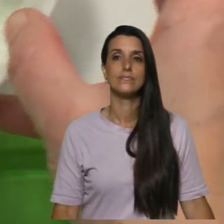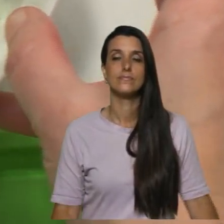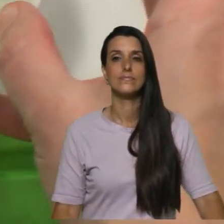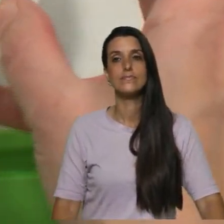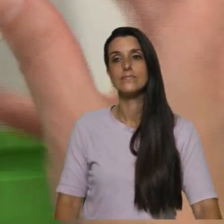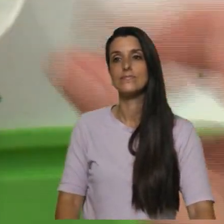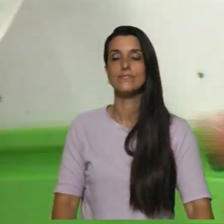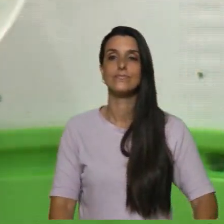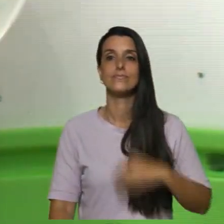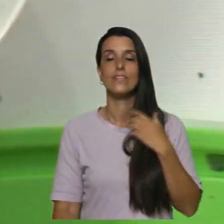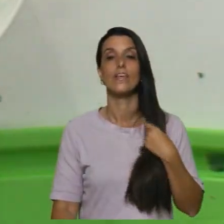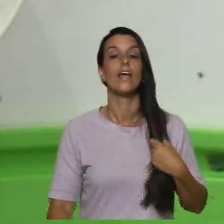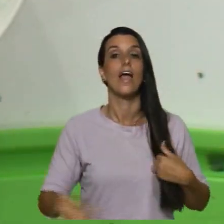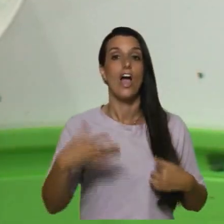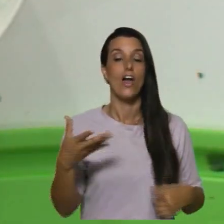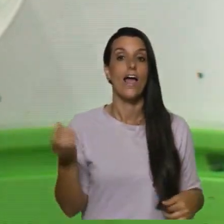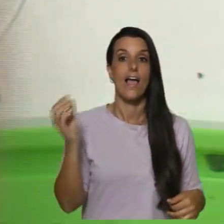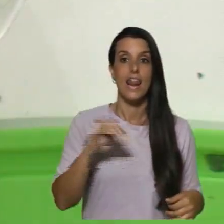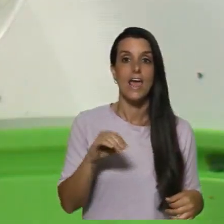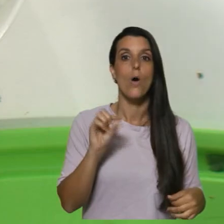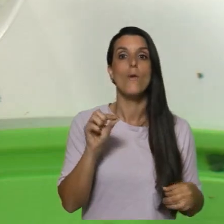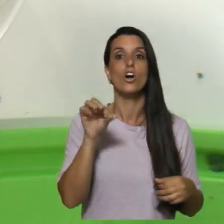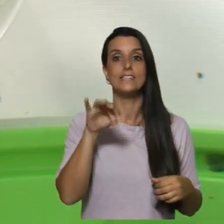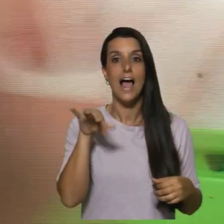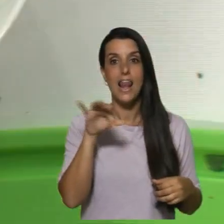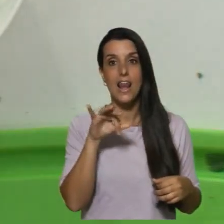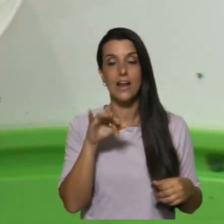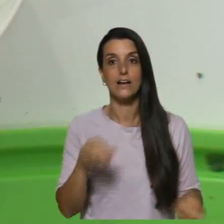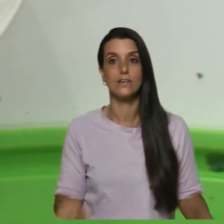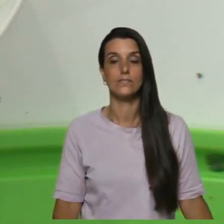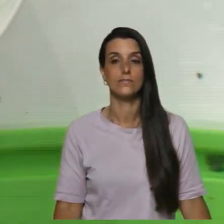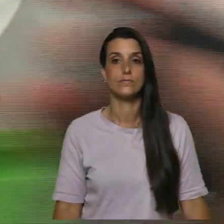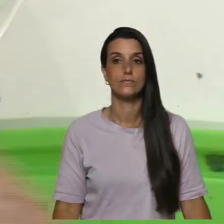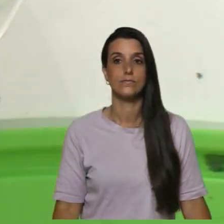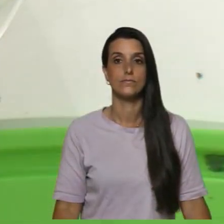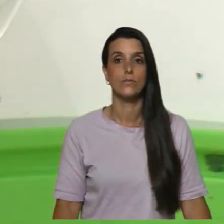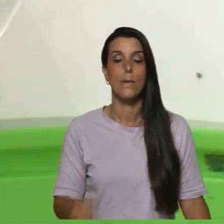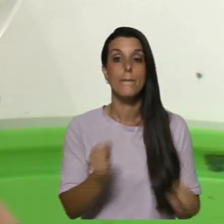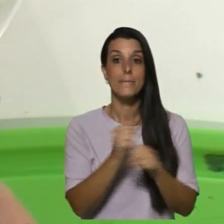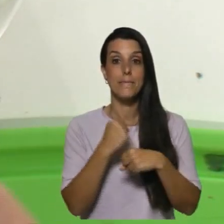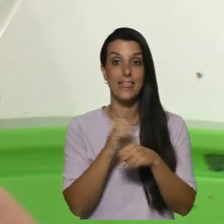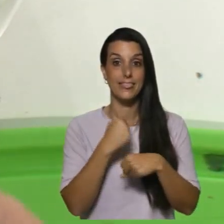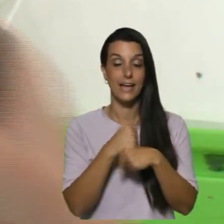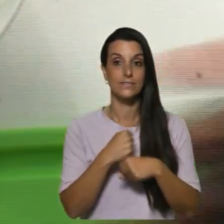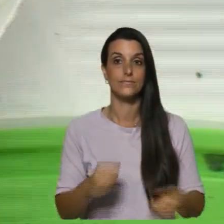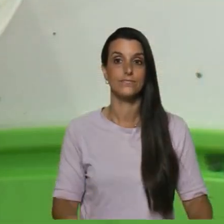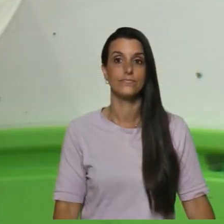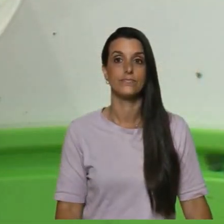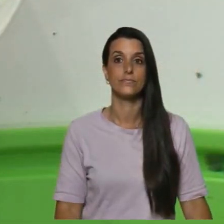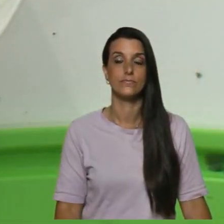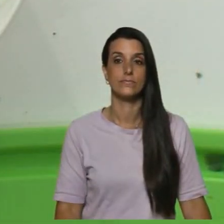Ahí está. Le vas a agregar un poquito de sal. Le vas a agregar un poquito de pimiento. Muy